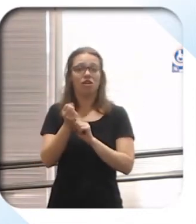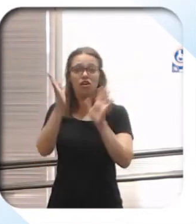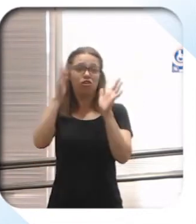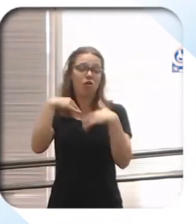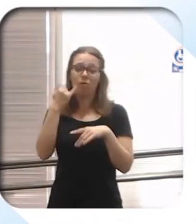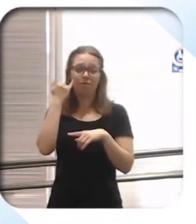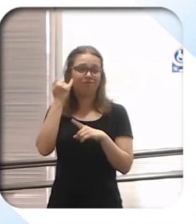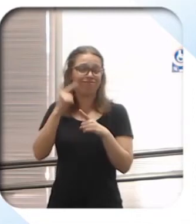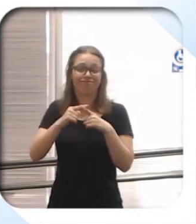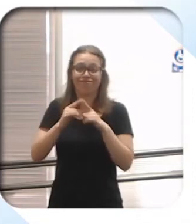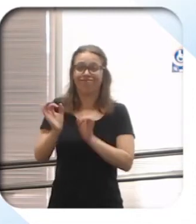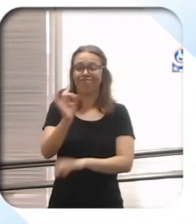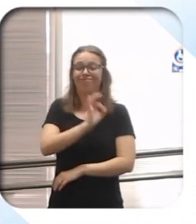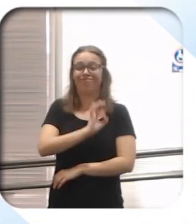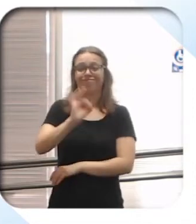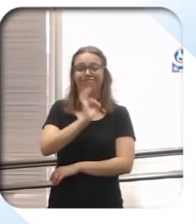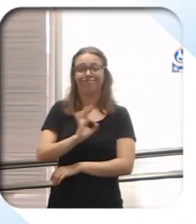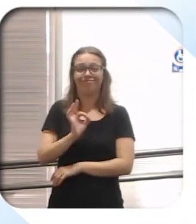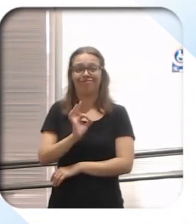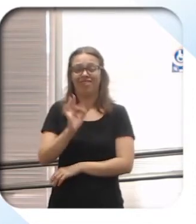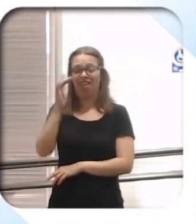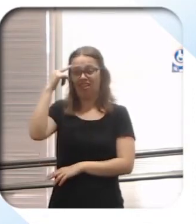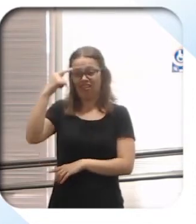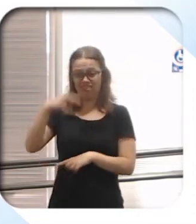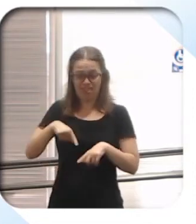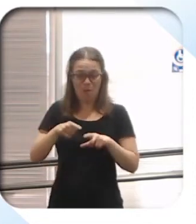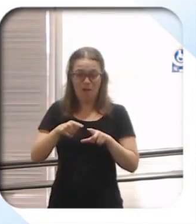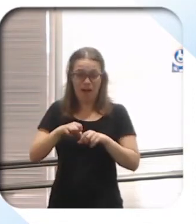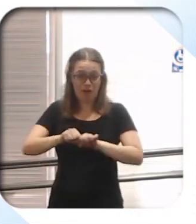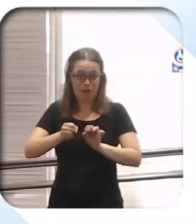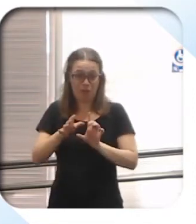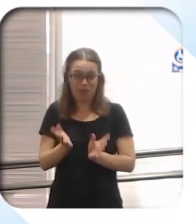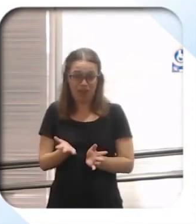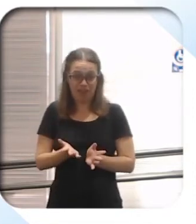tener relaciones. Se me va a atrofiar.